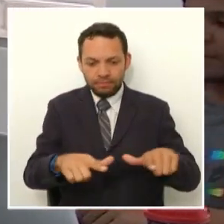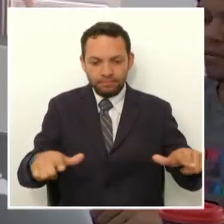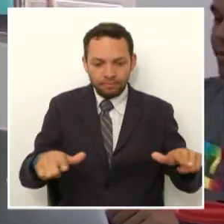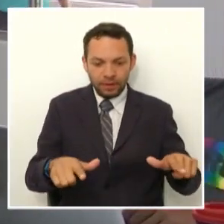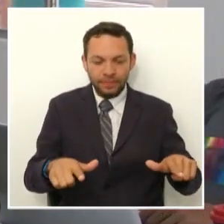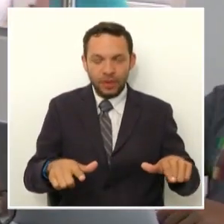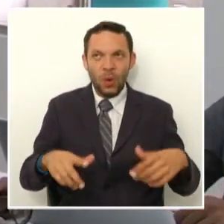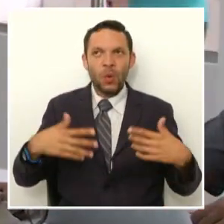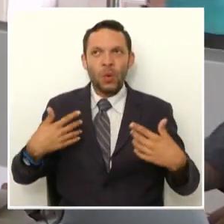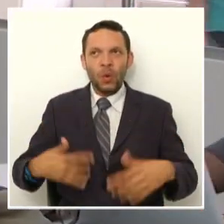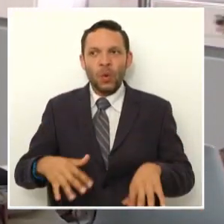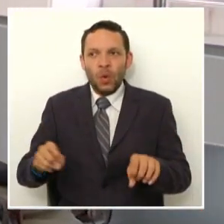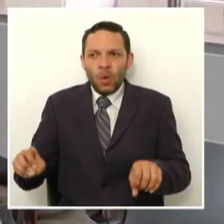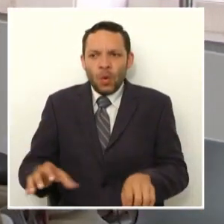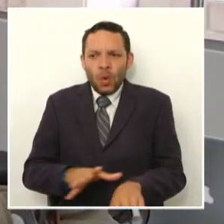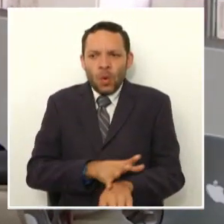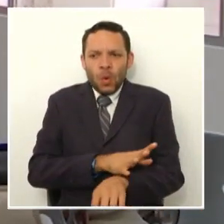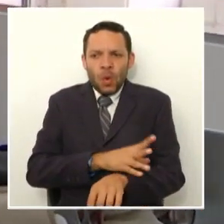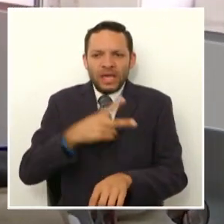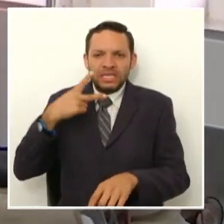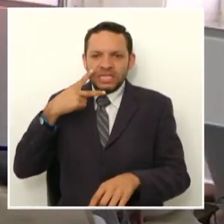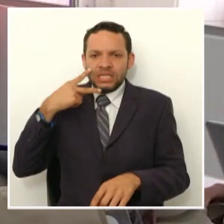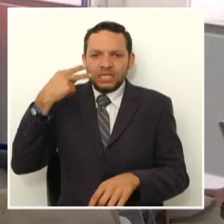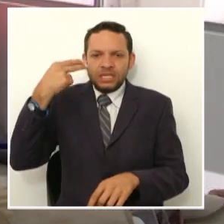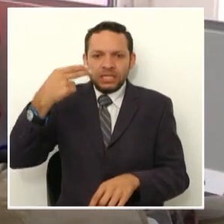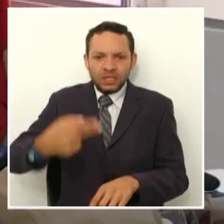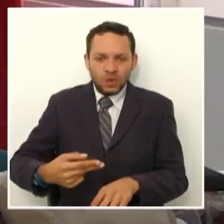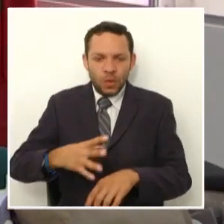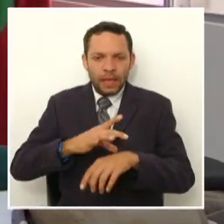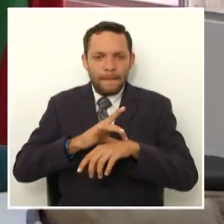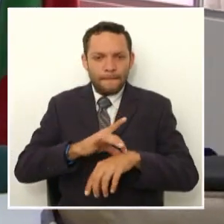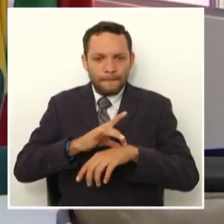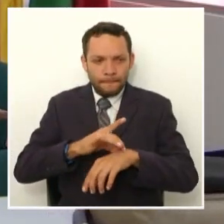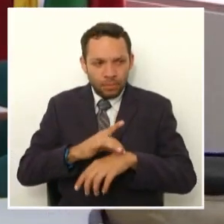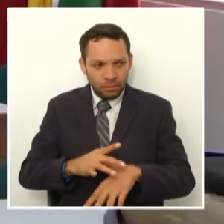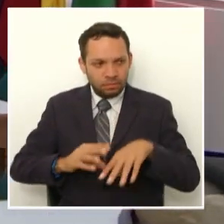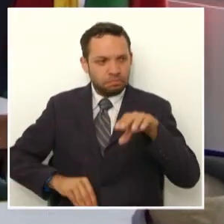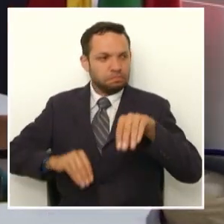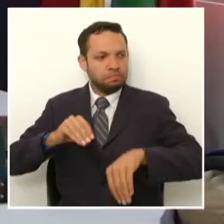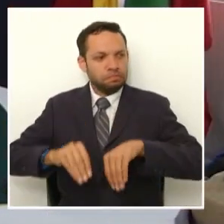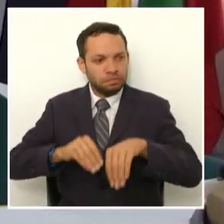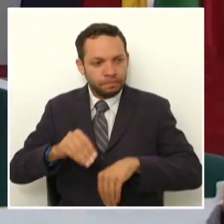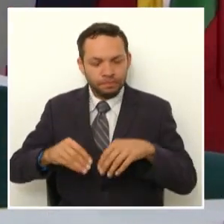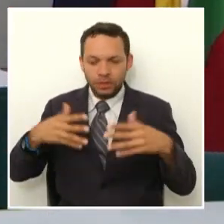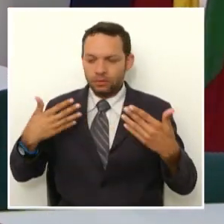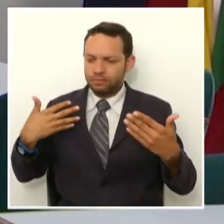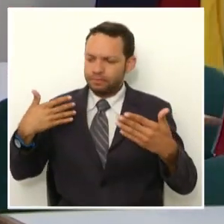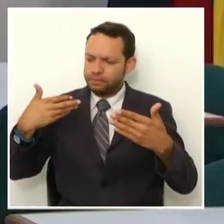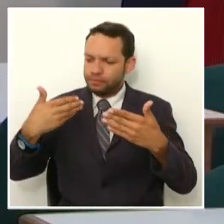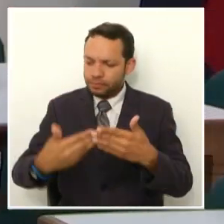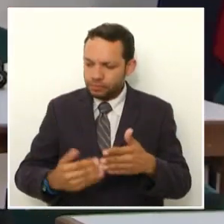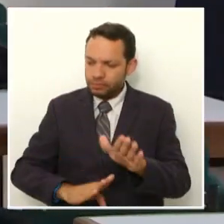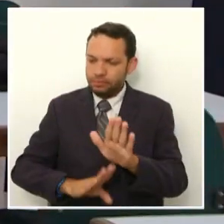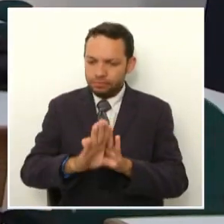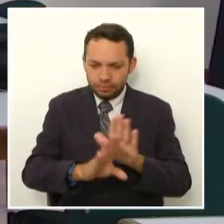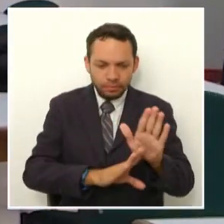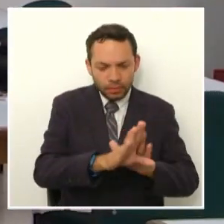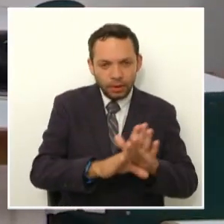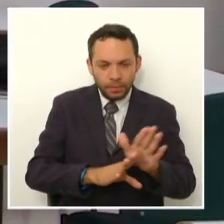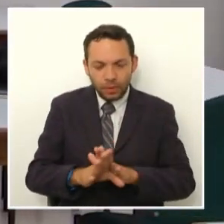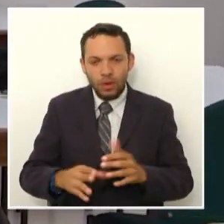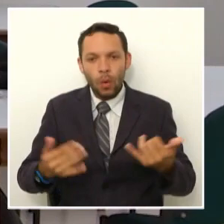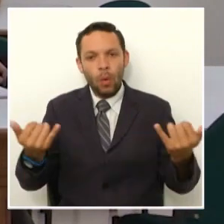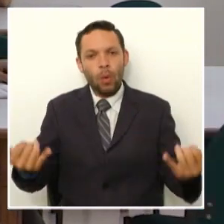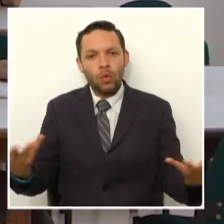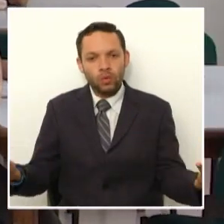nuestra historia médica y que gracias a todos estos equipos evolucionó la medicina. Y estar